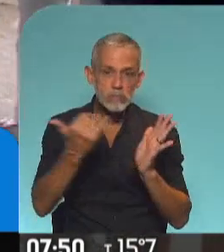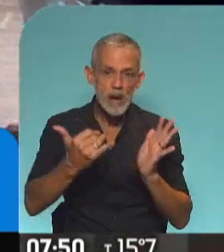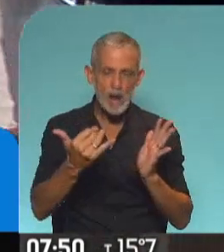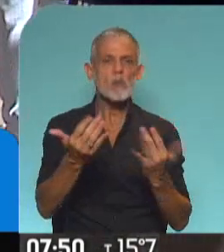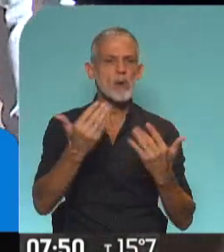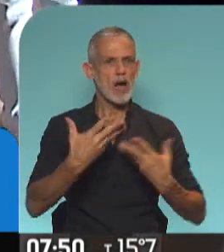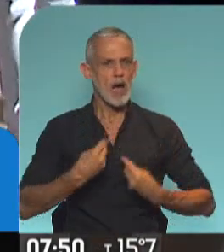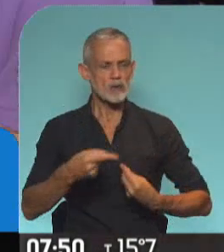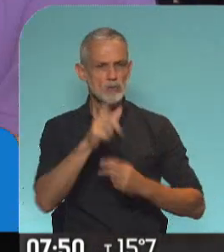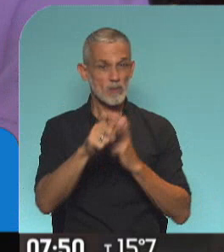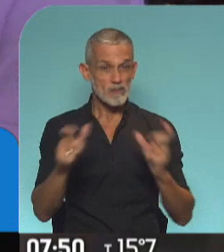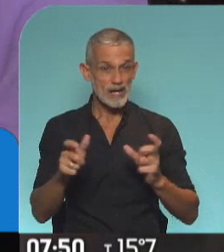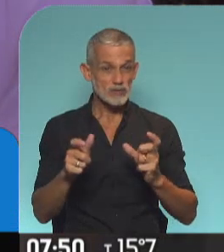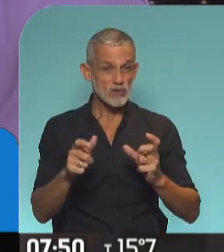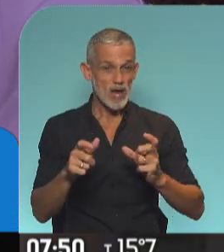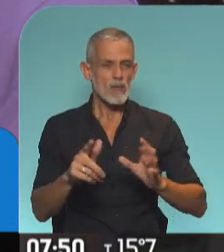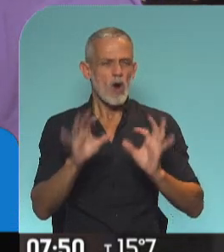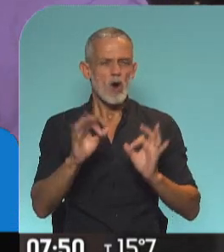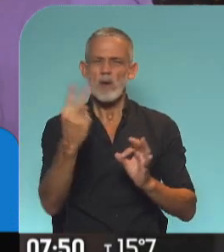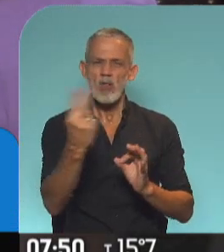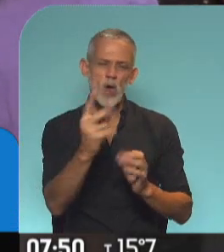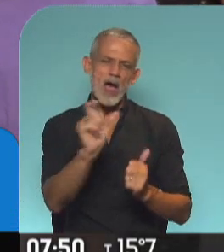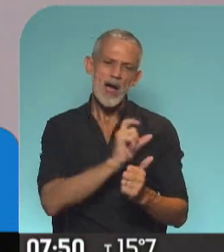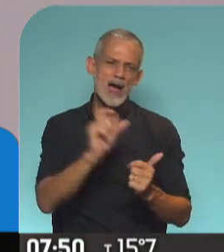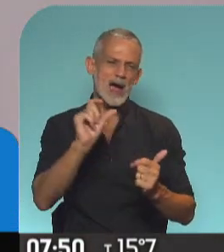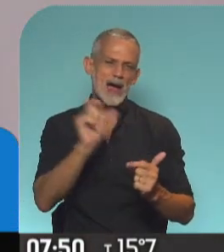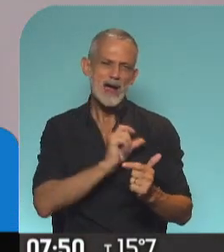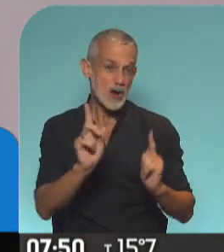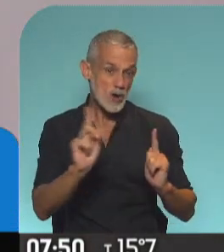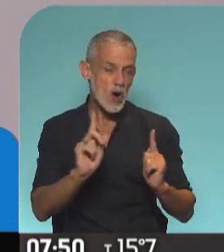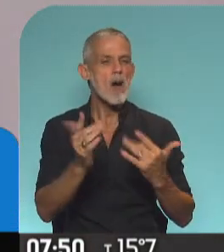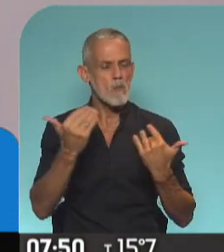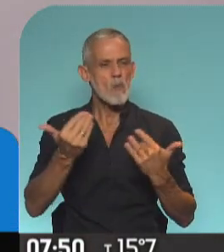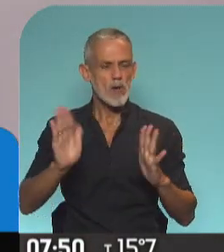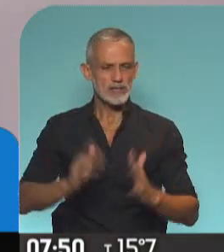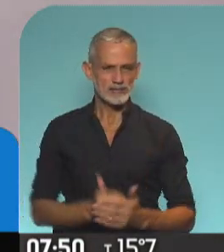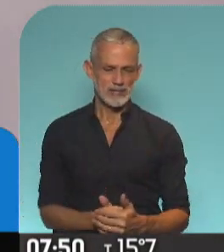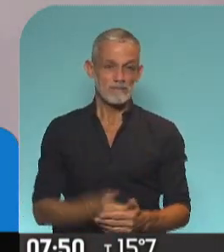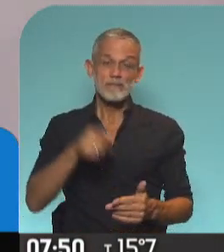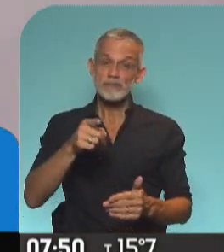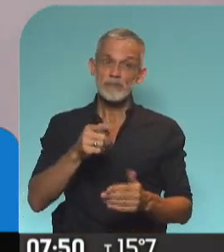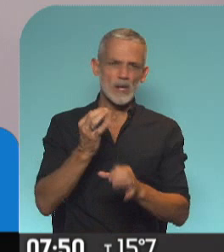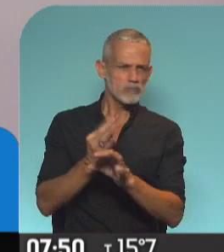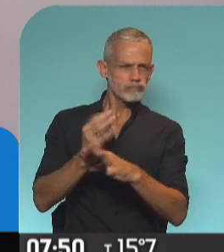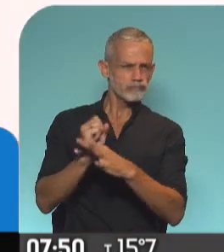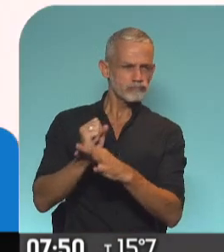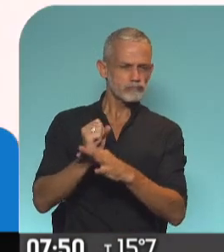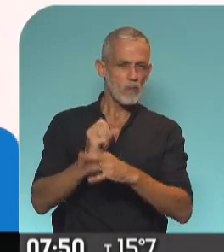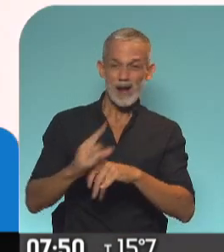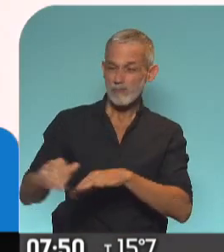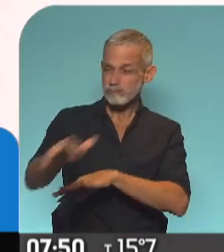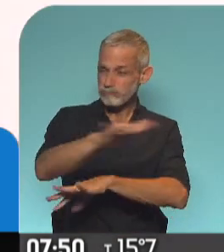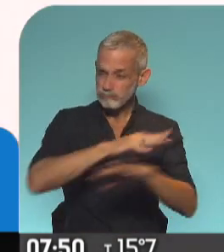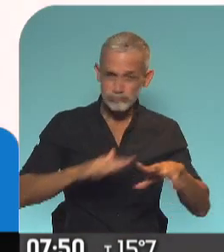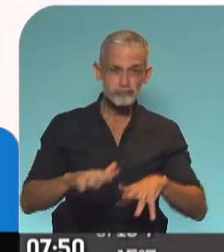útil sin llegar a completar las dos, también va a ser interesante. Los especialistas sostienen que para lograr la inmunidad del rebaño